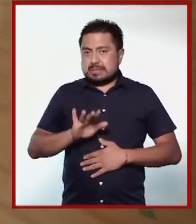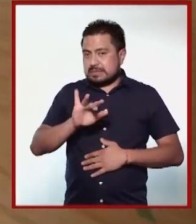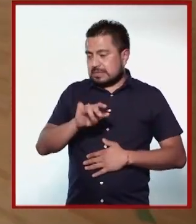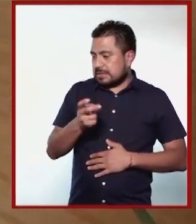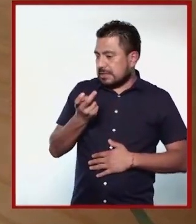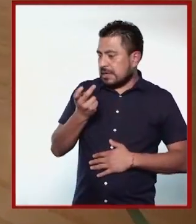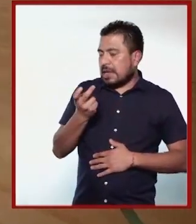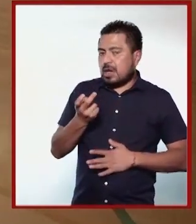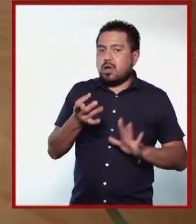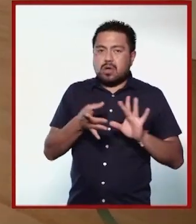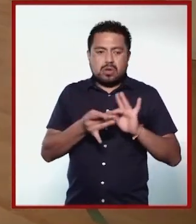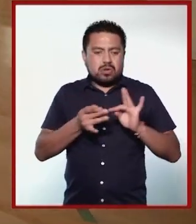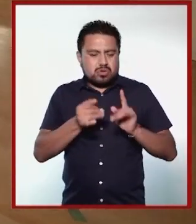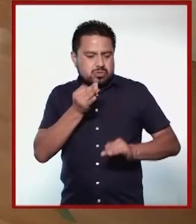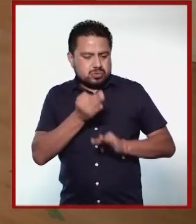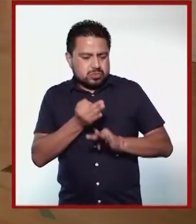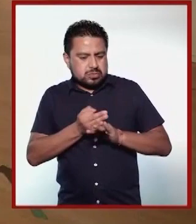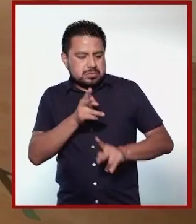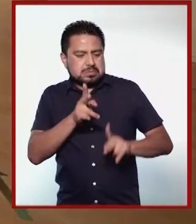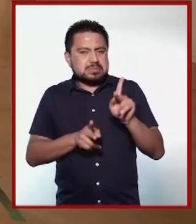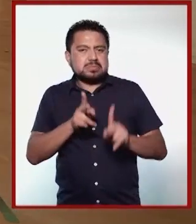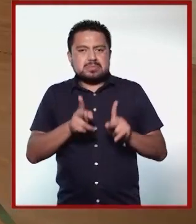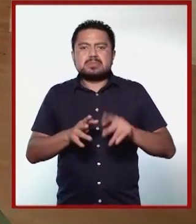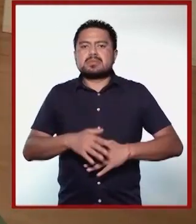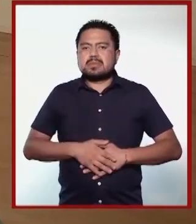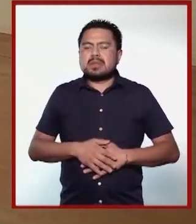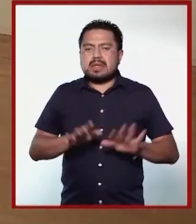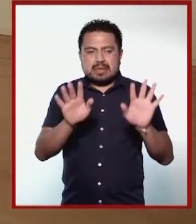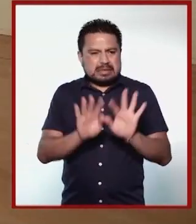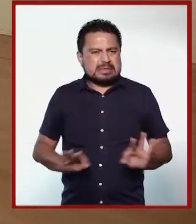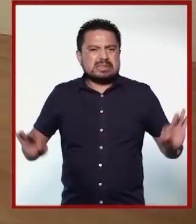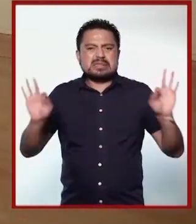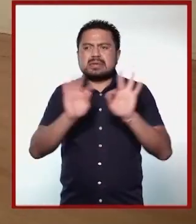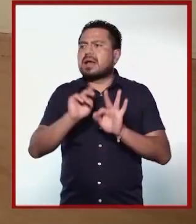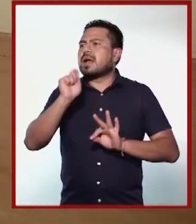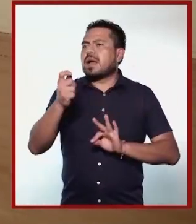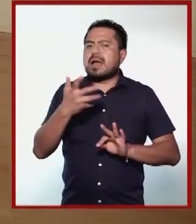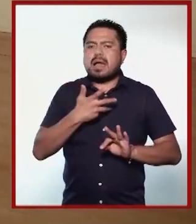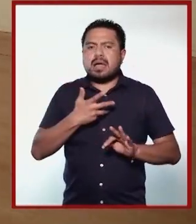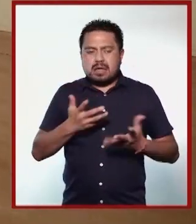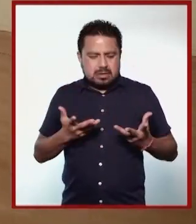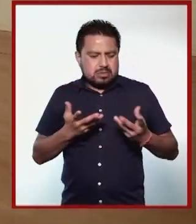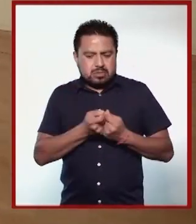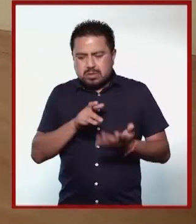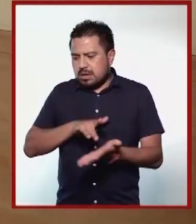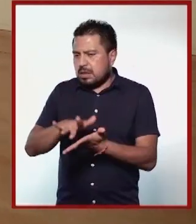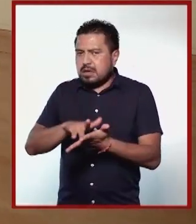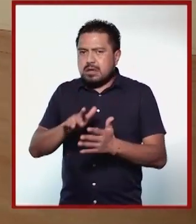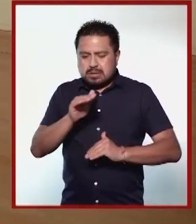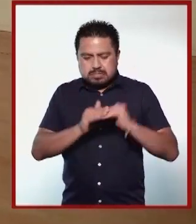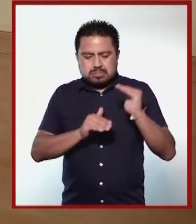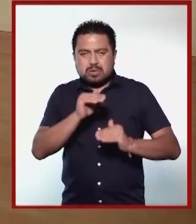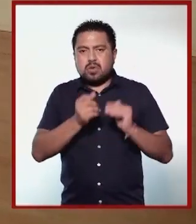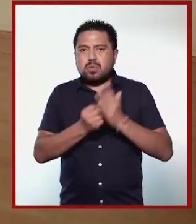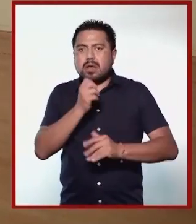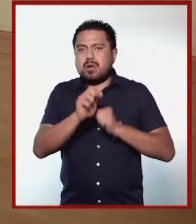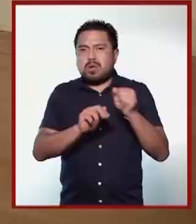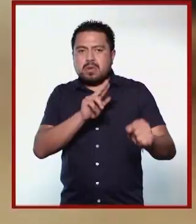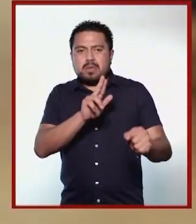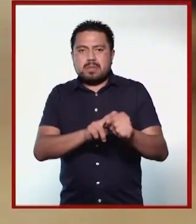justamente de eso vamos a platicar el día de hoy, de la importancia que tiene la colaboración en la construcción de la nueva